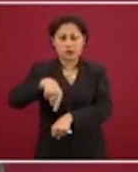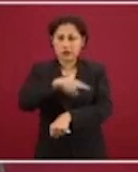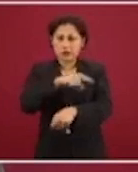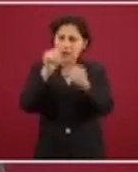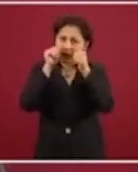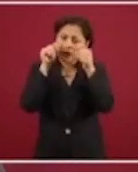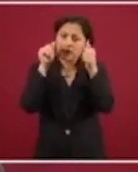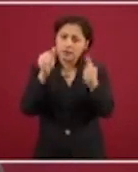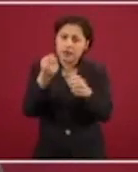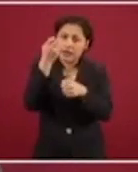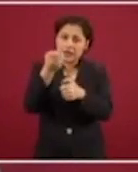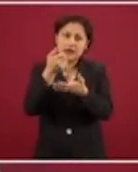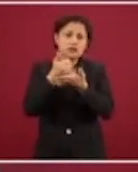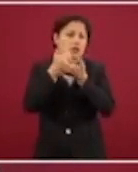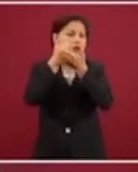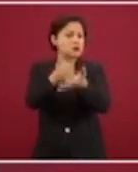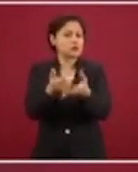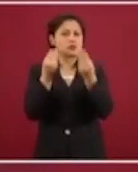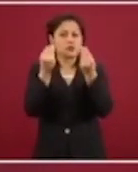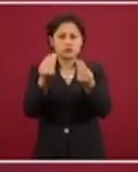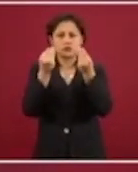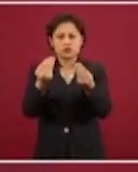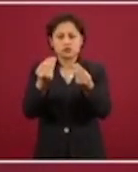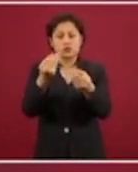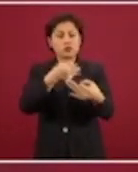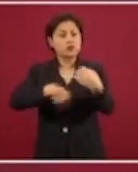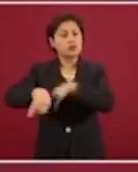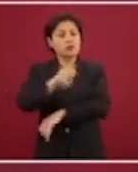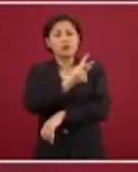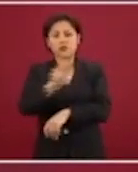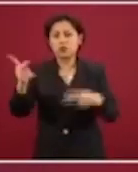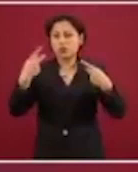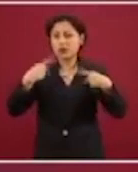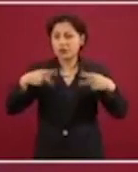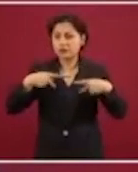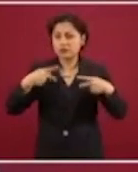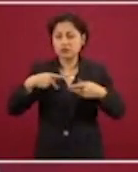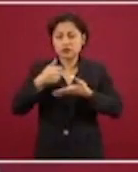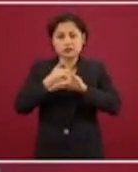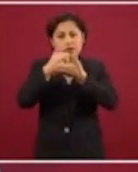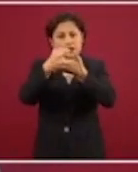la estrategia, la participación de la gente,